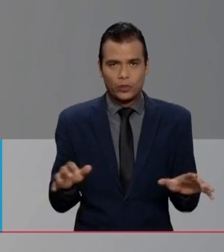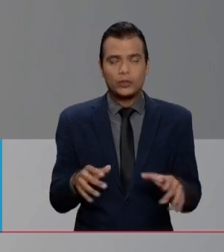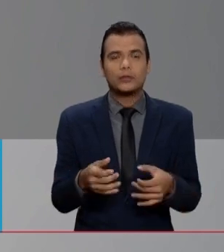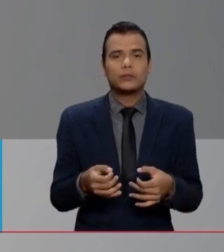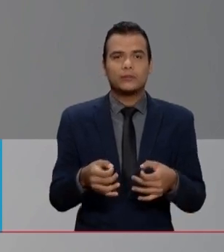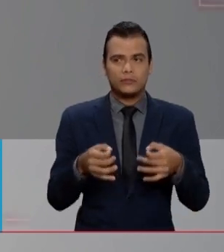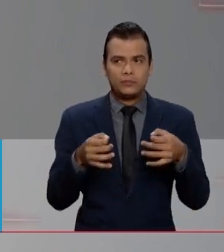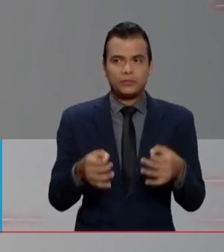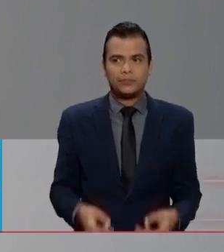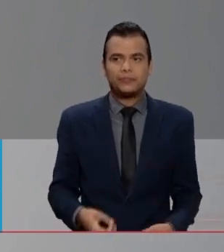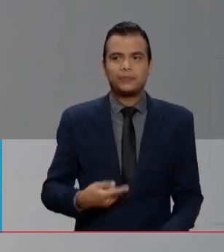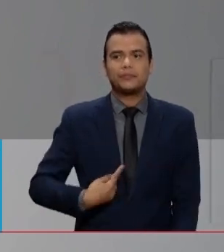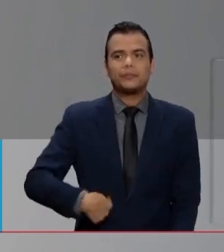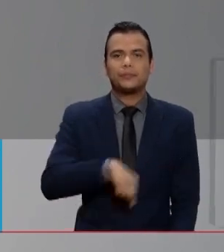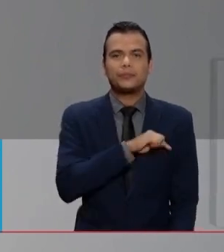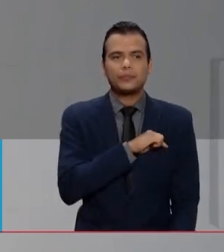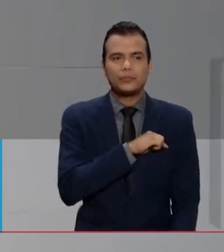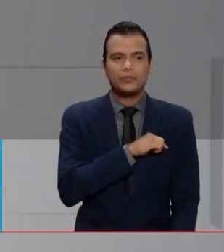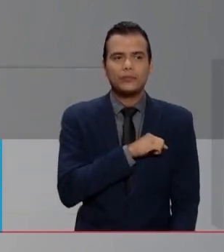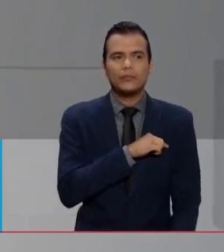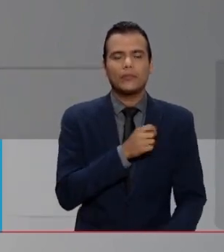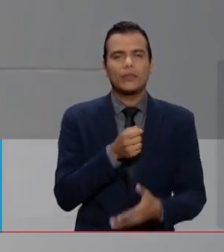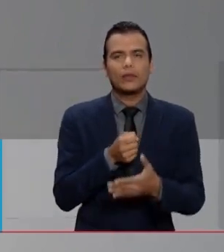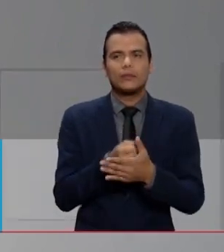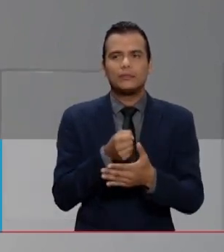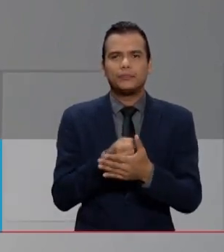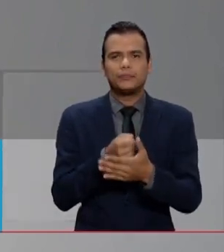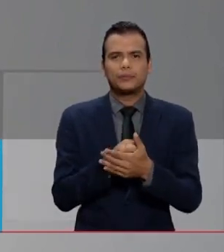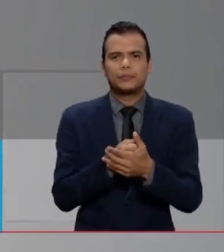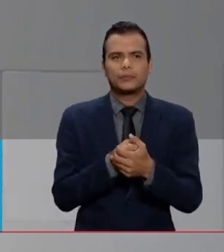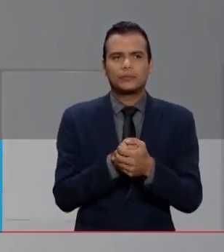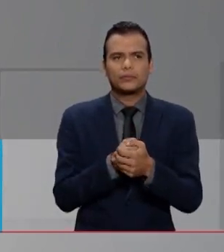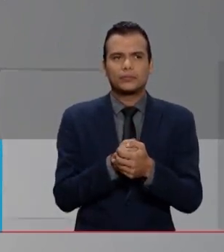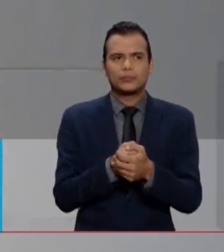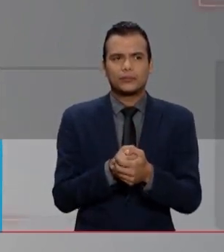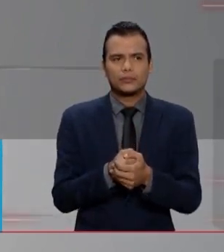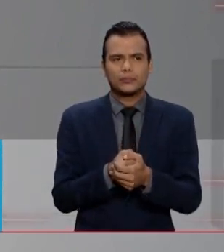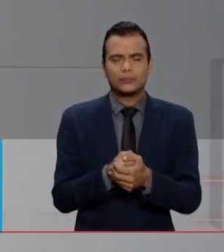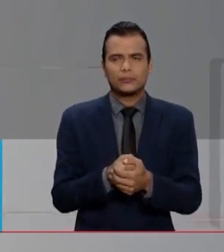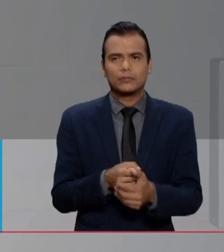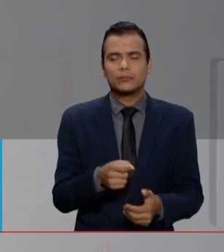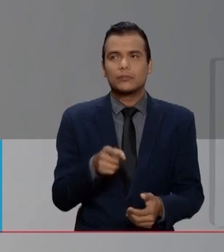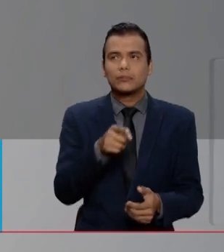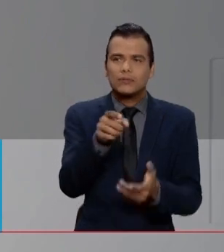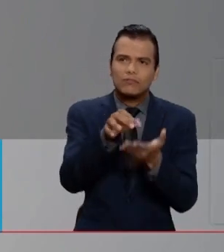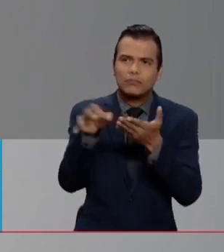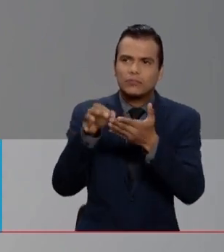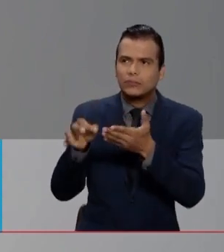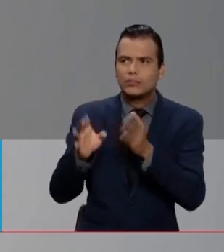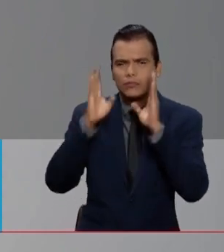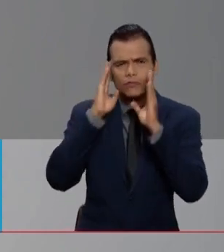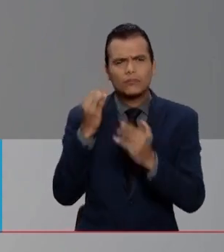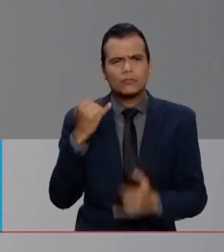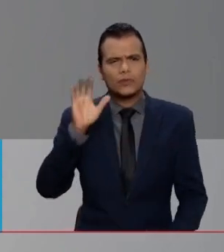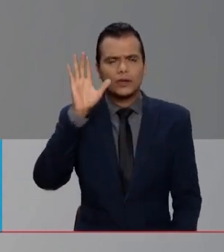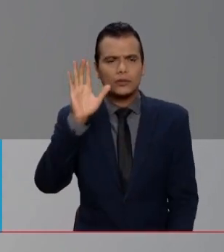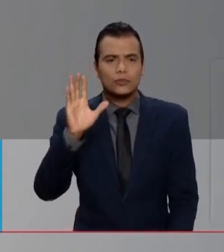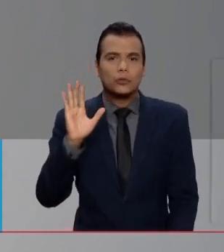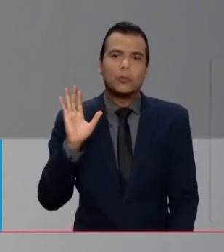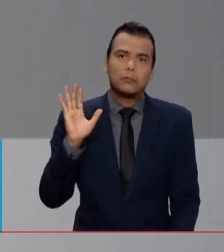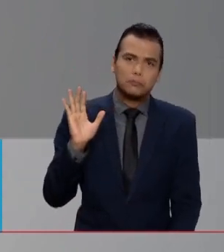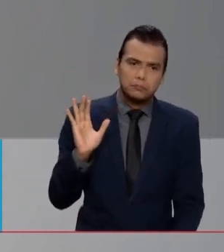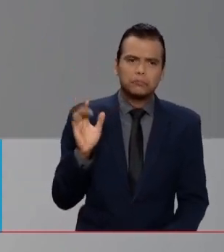y pues se le pide precaución a las personas que transitan por allí. Es lo único, estamos